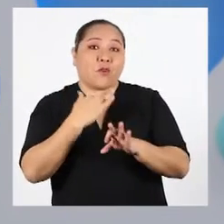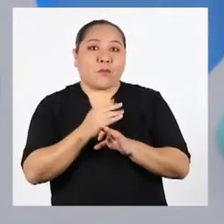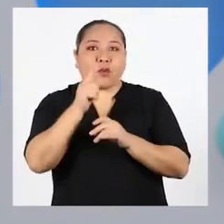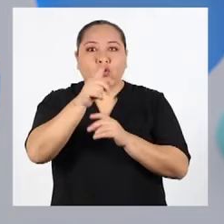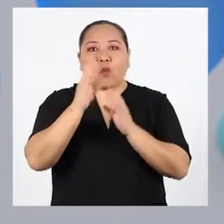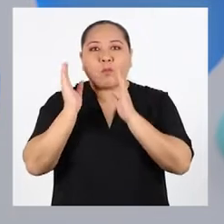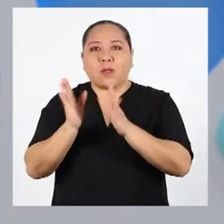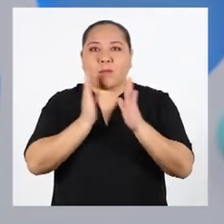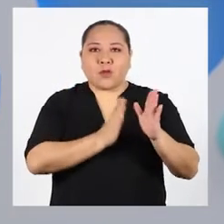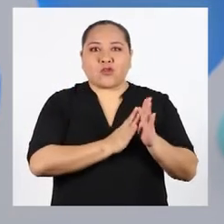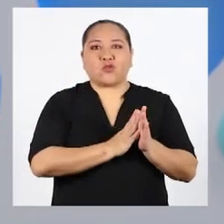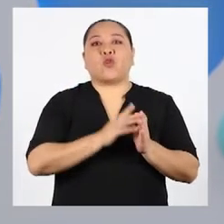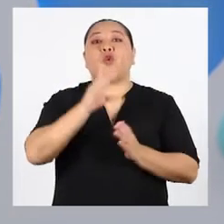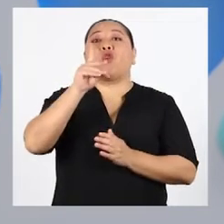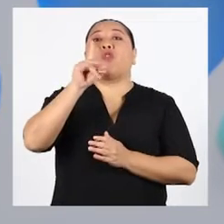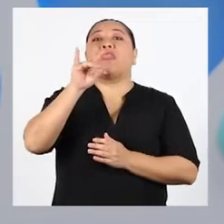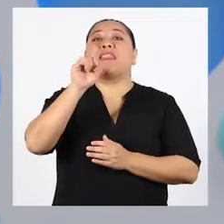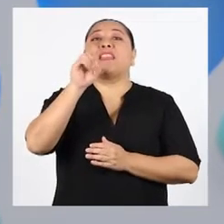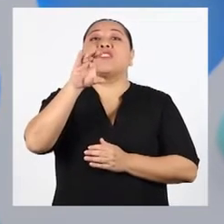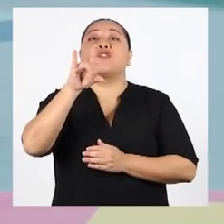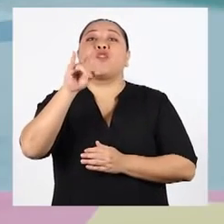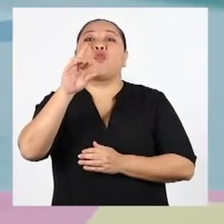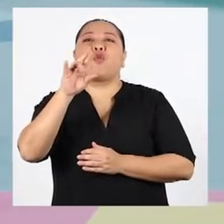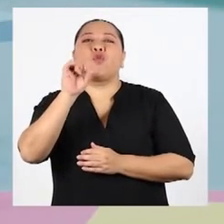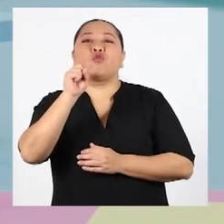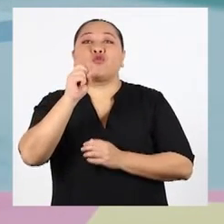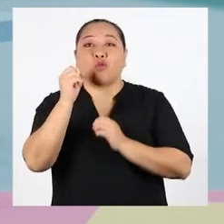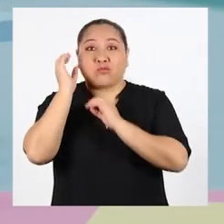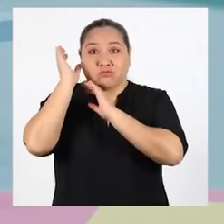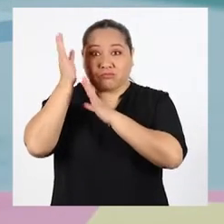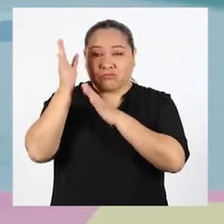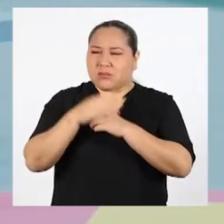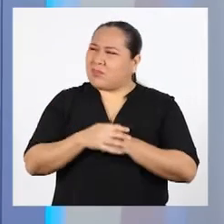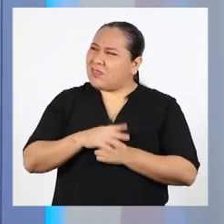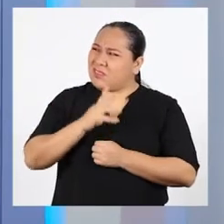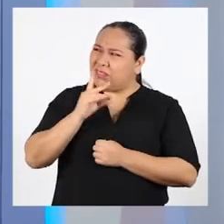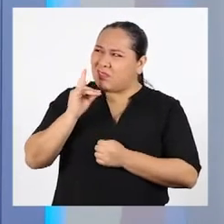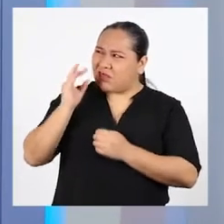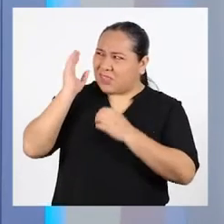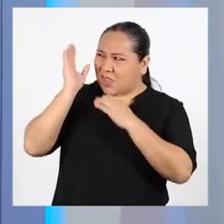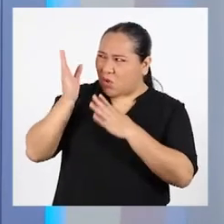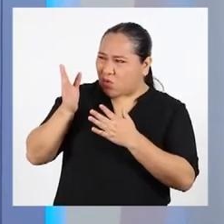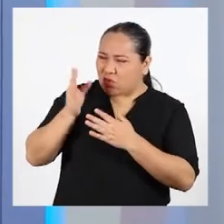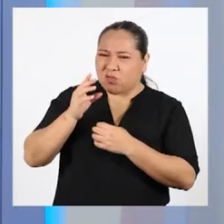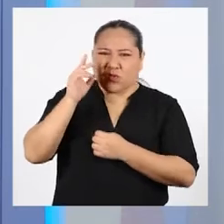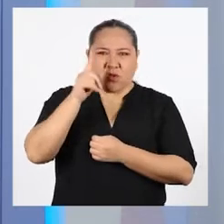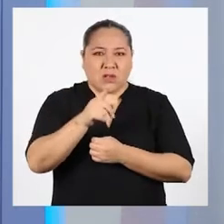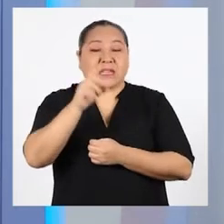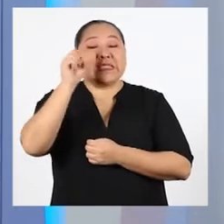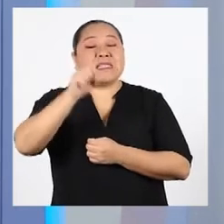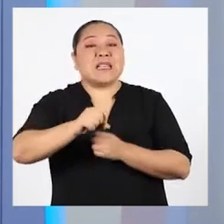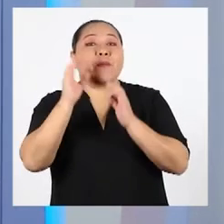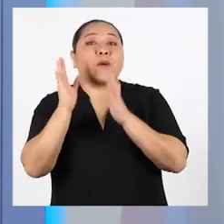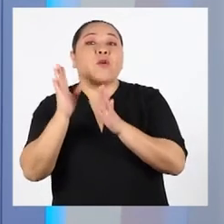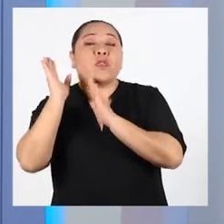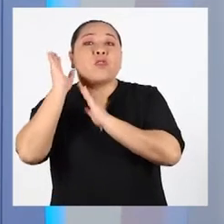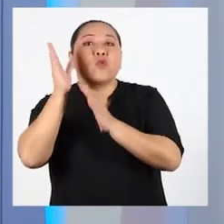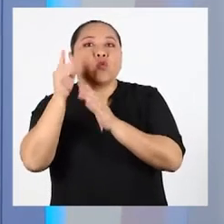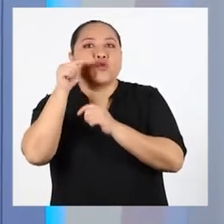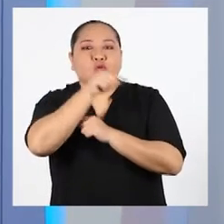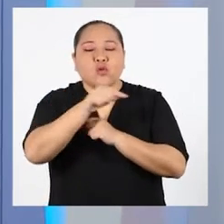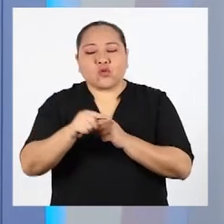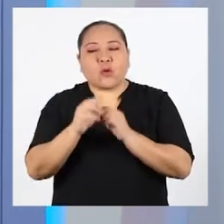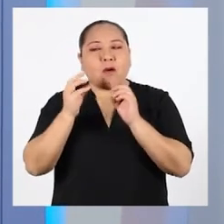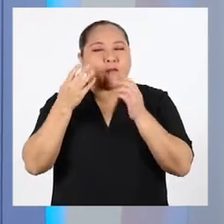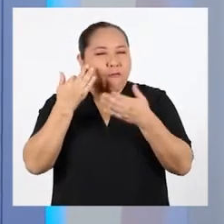es que prepares un discurso. ¿Un discurso? Sí, preparar un discurso es una manera muy